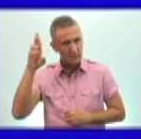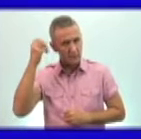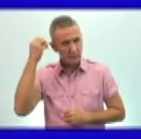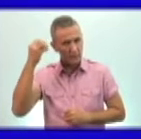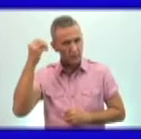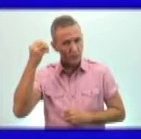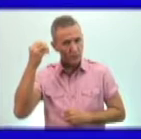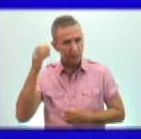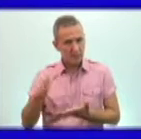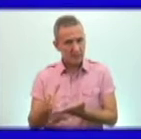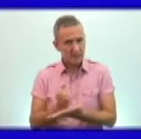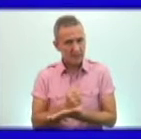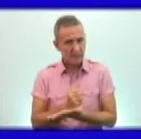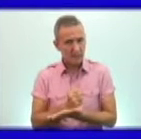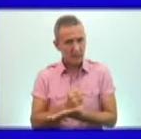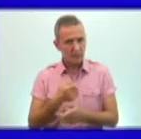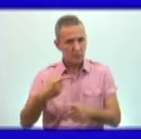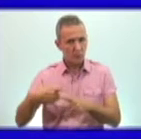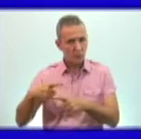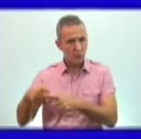obviando todo sentido